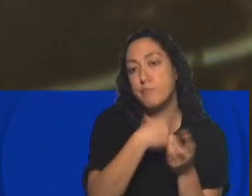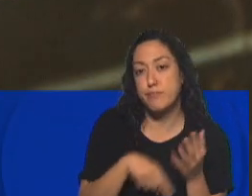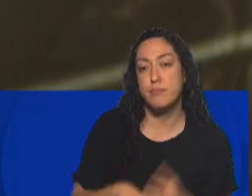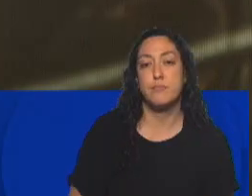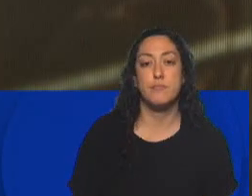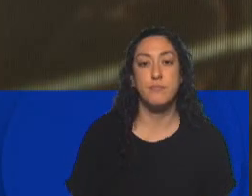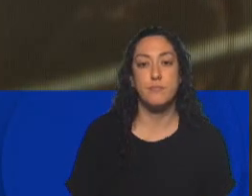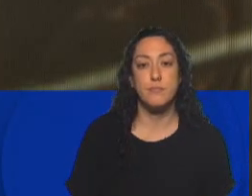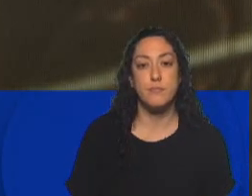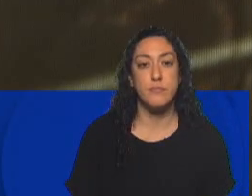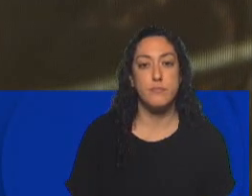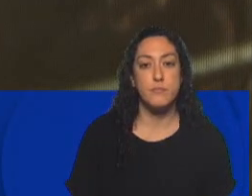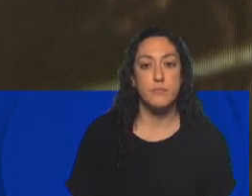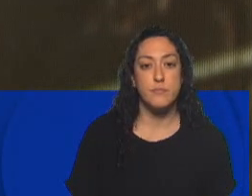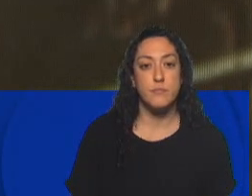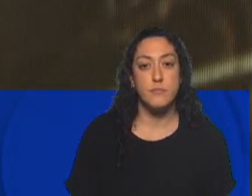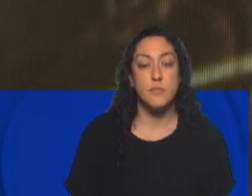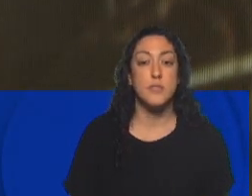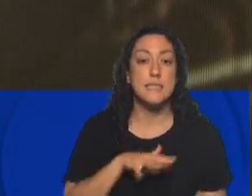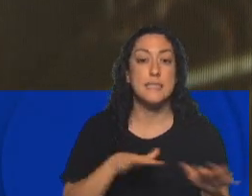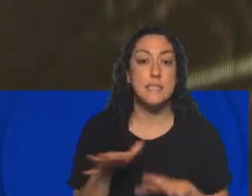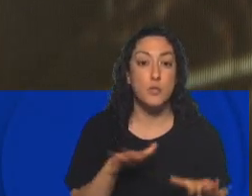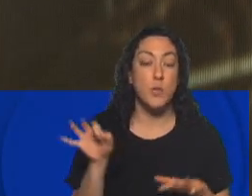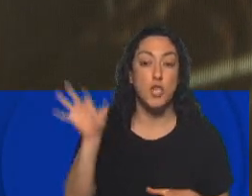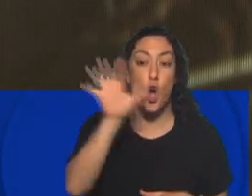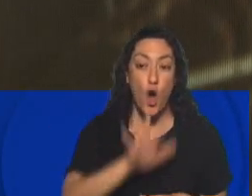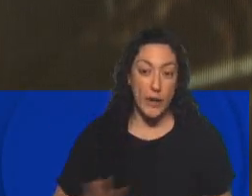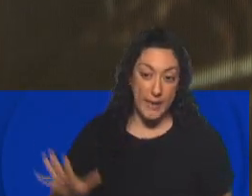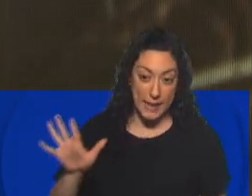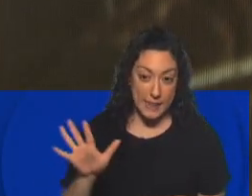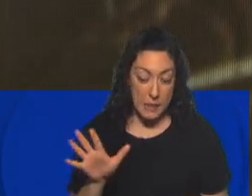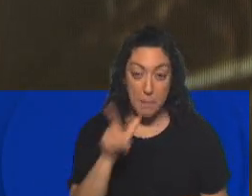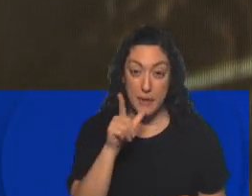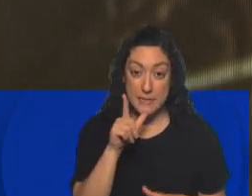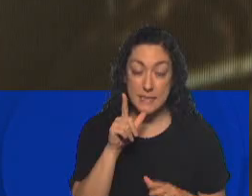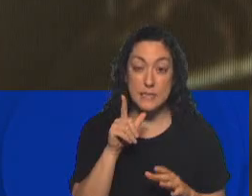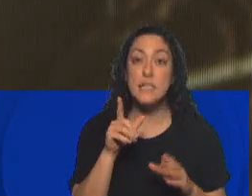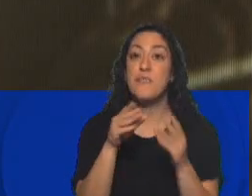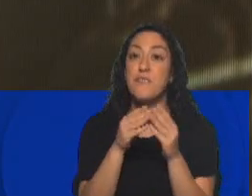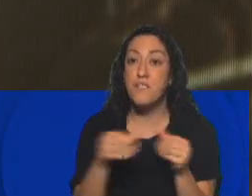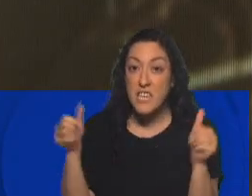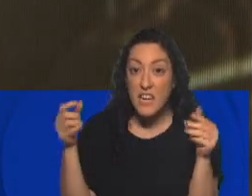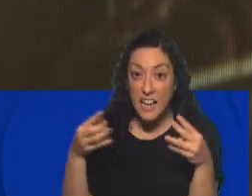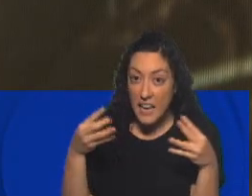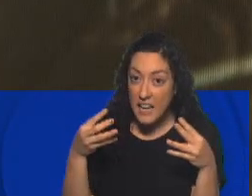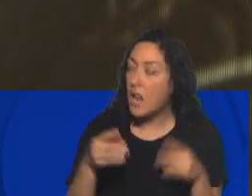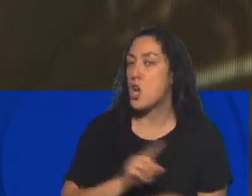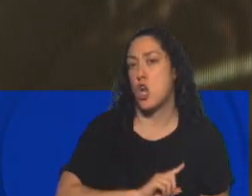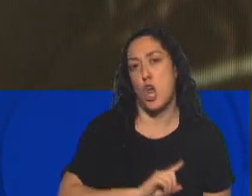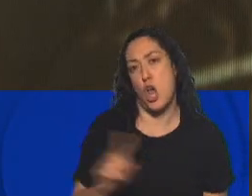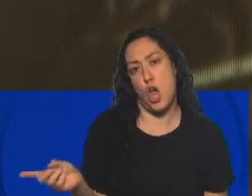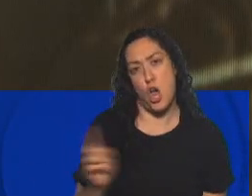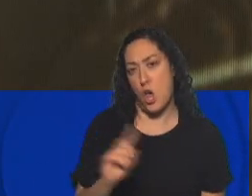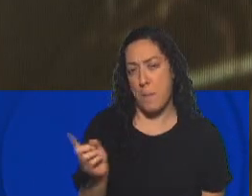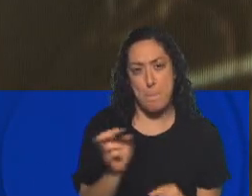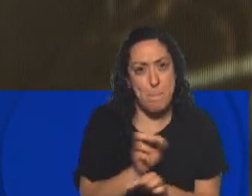hablamos del Líbano. Así que una situación en Medio Oriente que, lejos de desescalar la violencia, esto está muy latente.